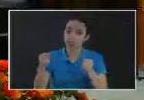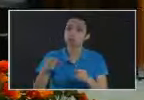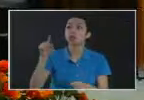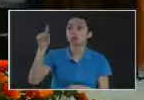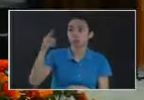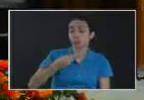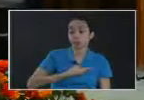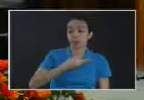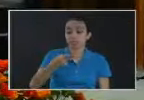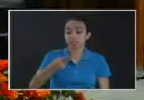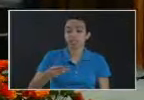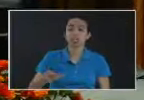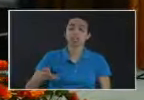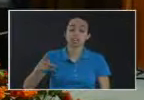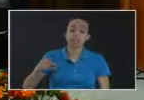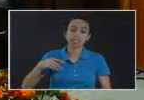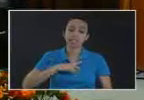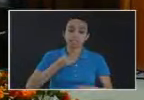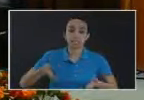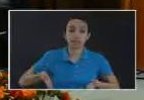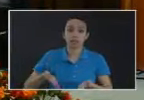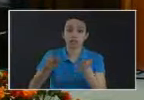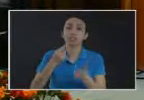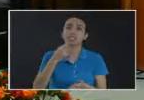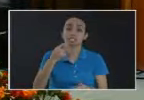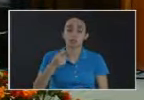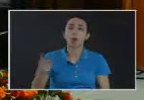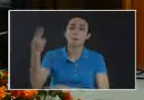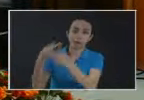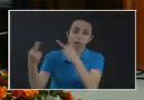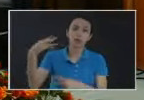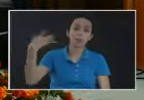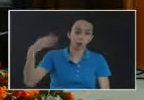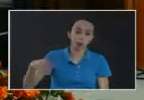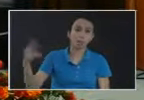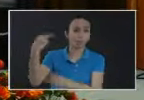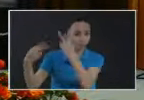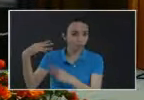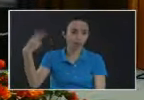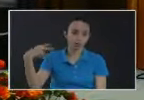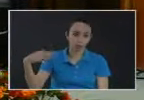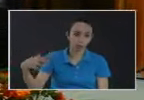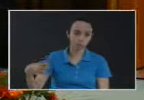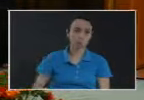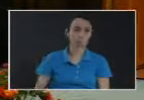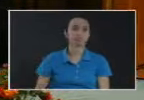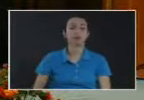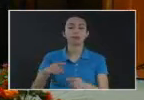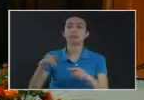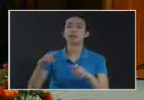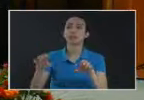nos estás soplando y nos dice: vengo pronto, vengo pronto. Entonces,